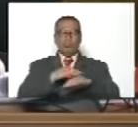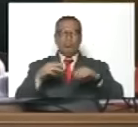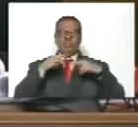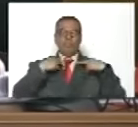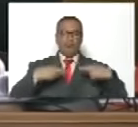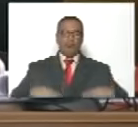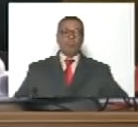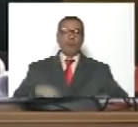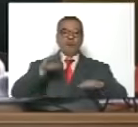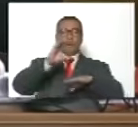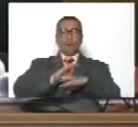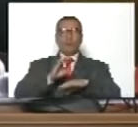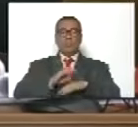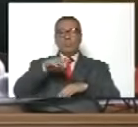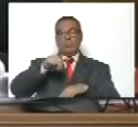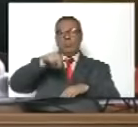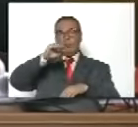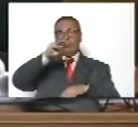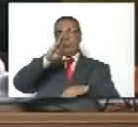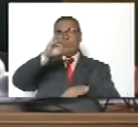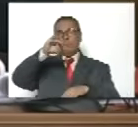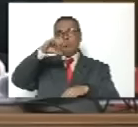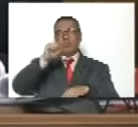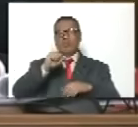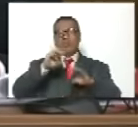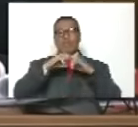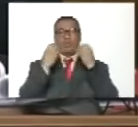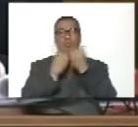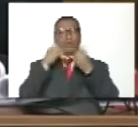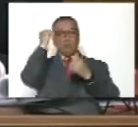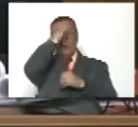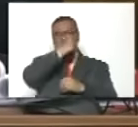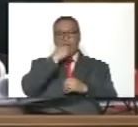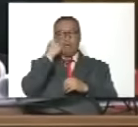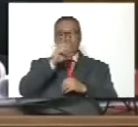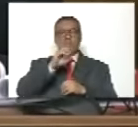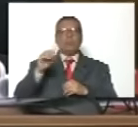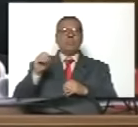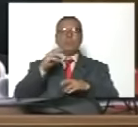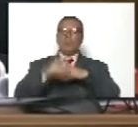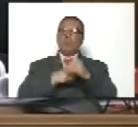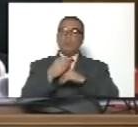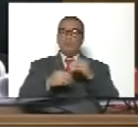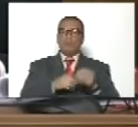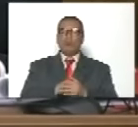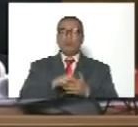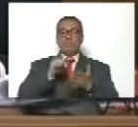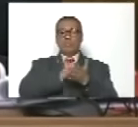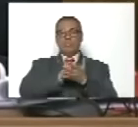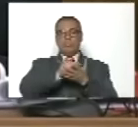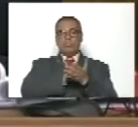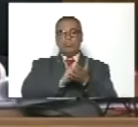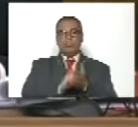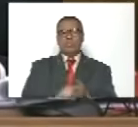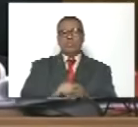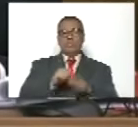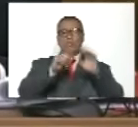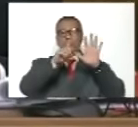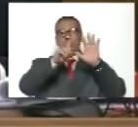Humanos, con sede en Nairobi, Kenia y la Comunidad de África Oriental. De conformidad a lo consagrado en el